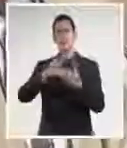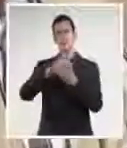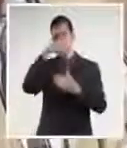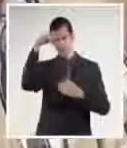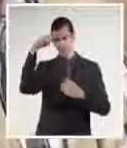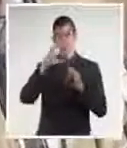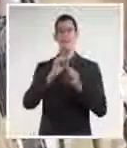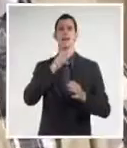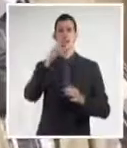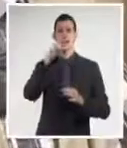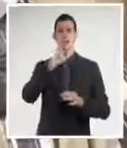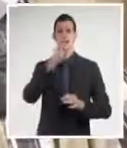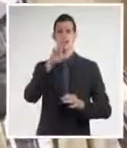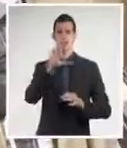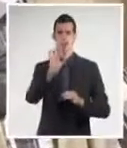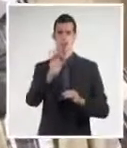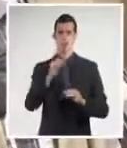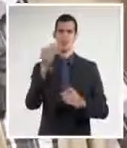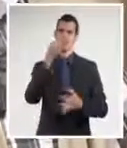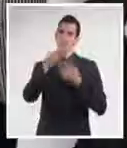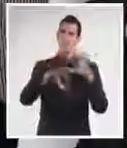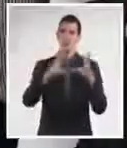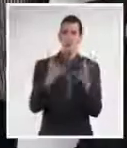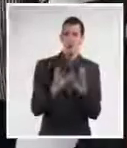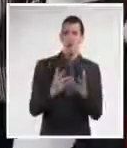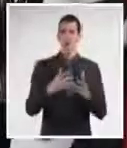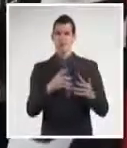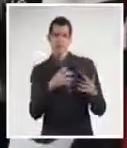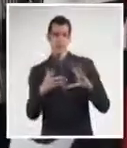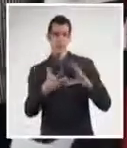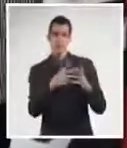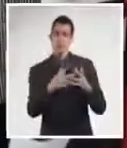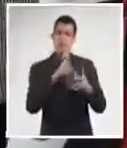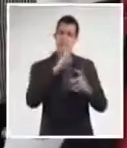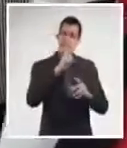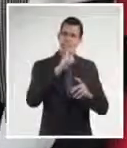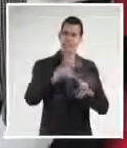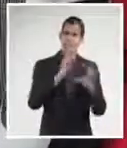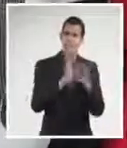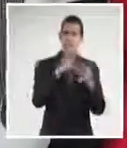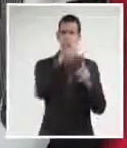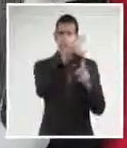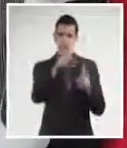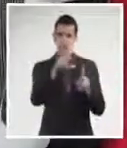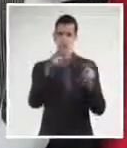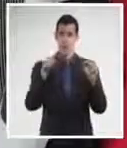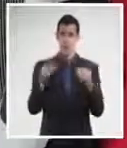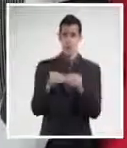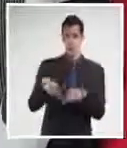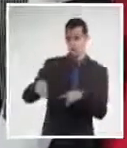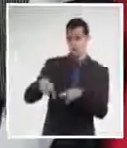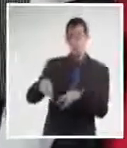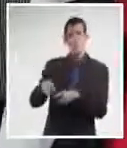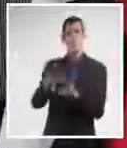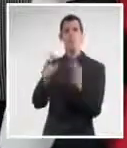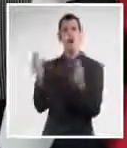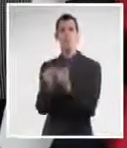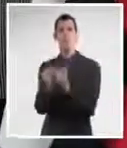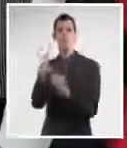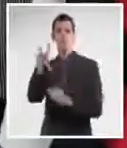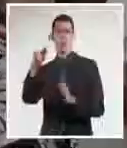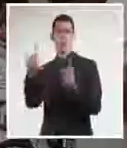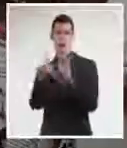país. Hasta el periódico Escambray también llegó Rogelio Polanco. Aquí destacó el papel de vanguardia que ha caracterizado al medio